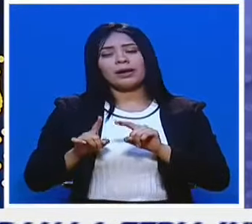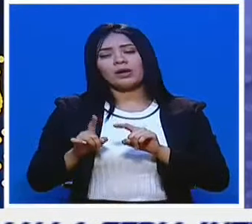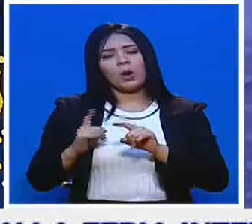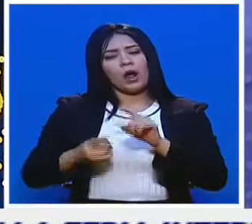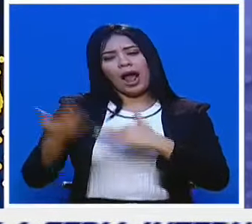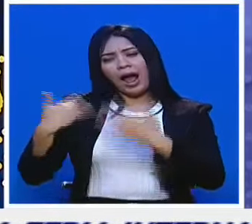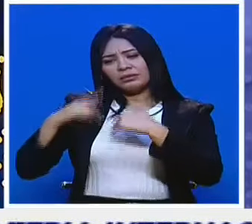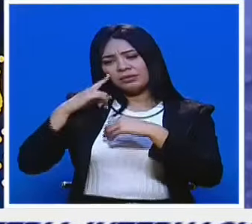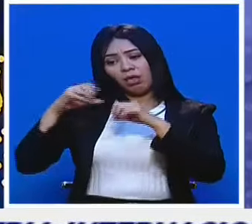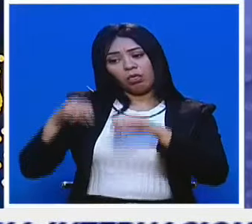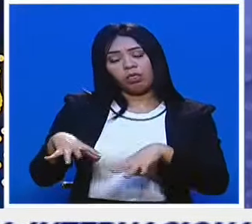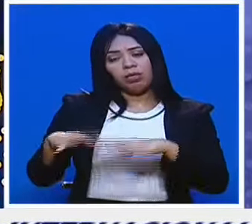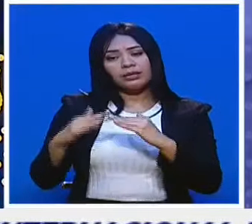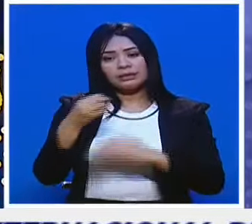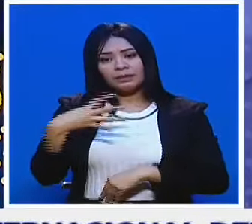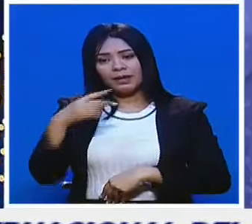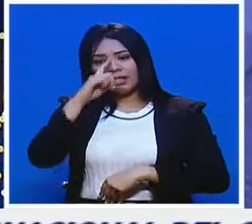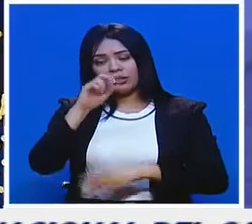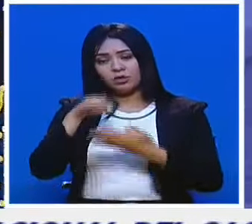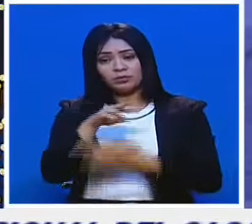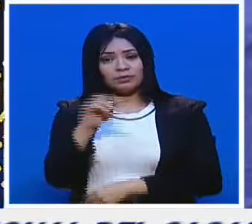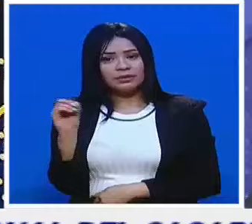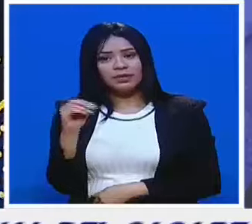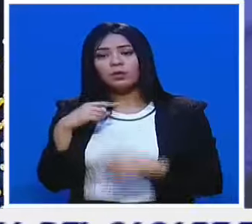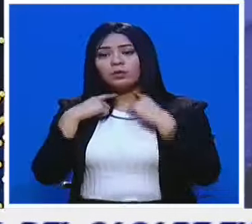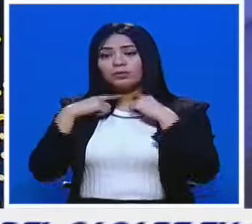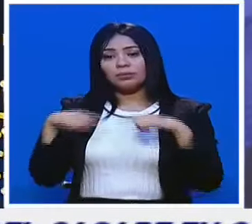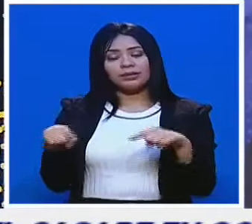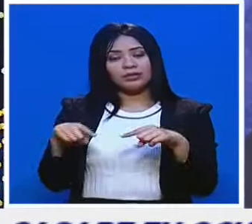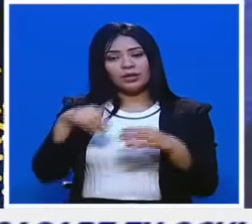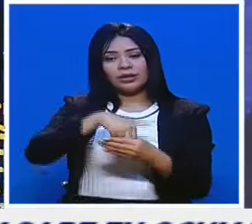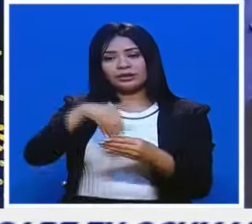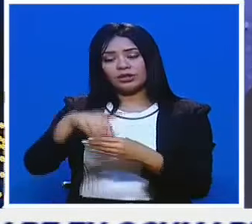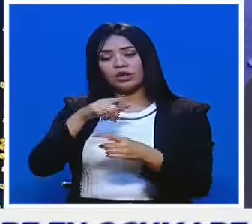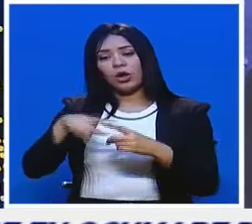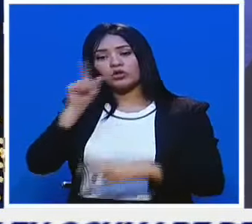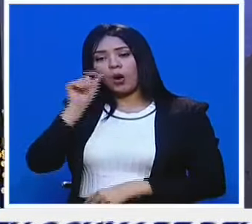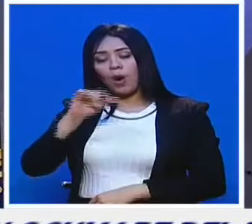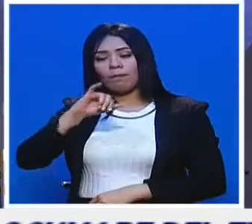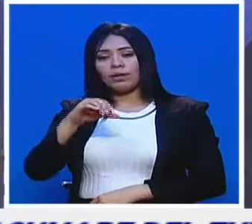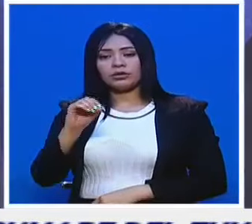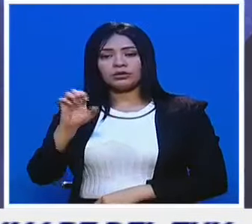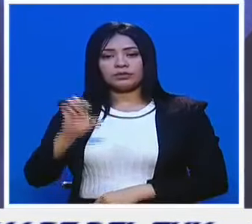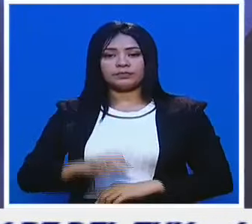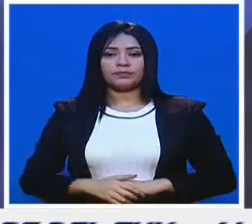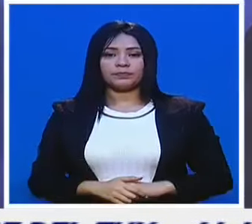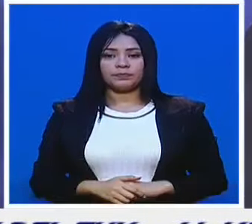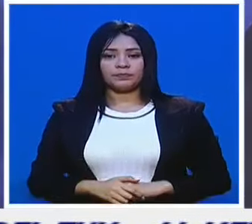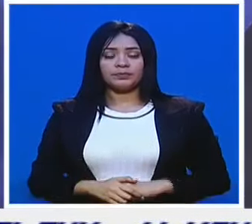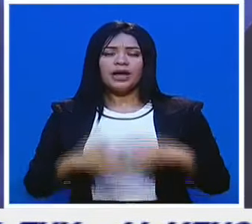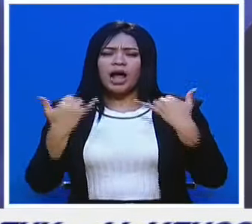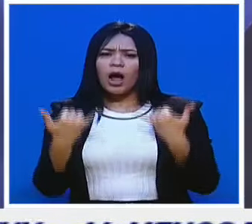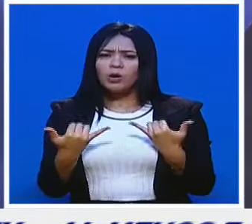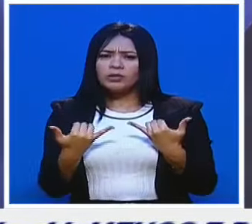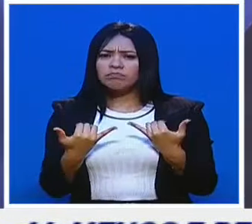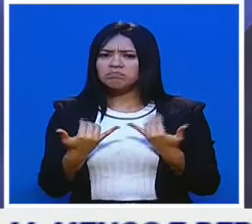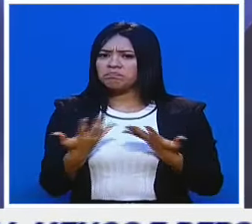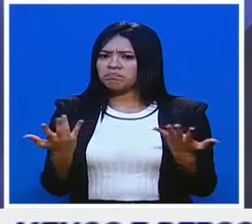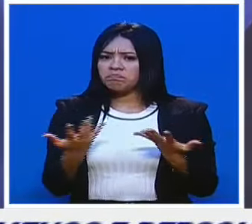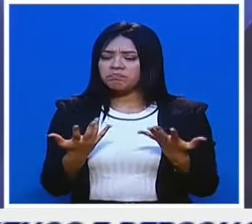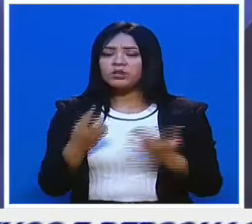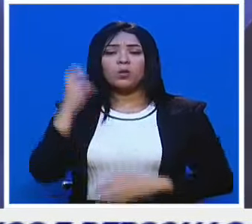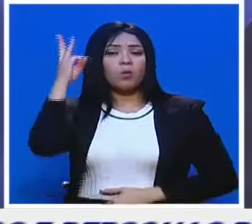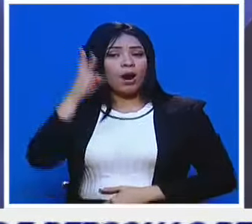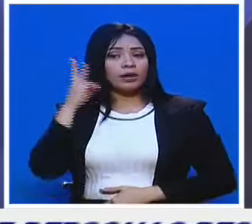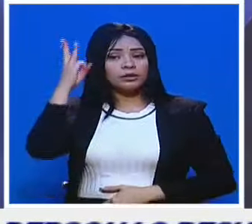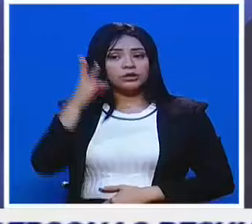Casa Blanca en el 2020, cuando perdió las elecciones contra el presidente Joe Biden. Ahora tenemos un pase desde